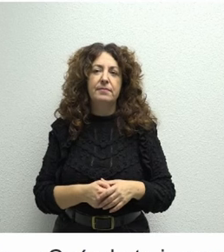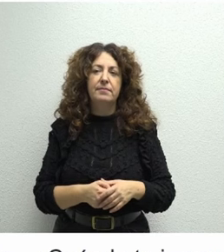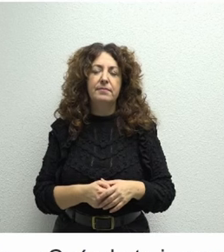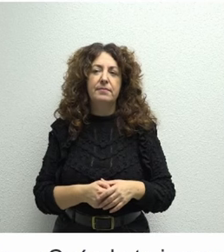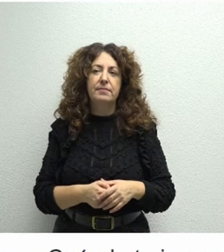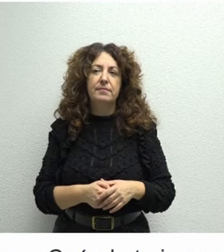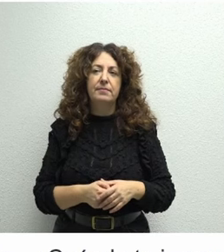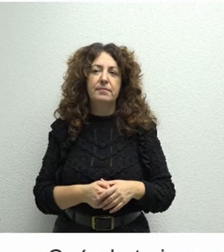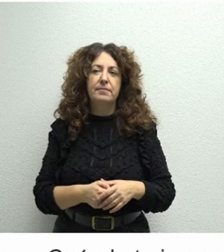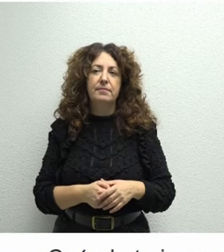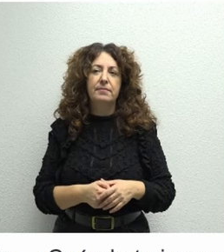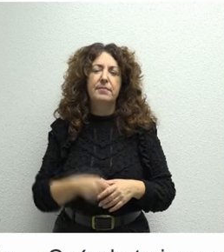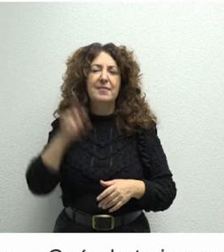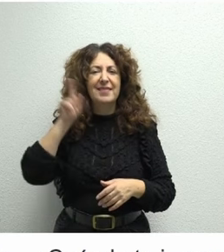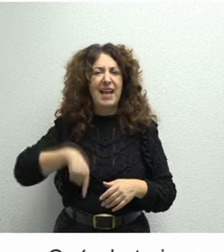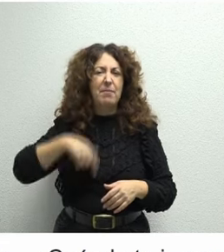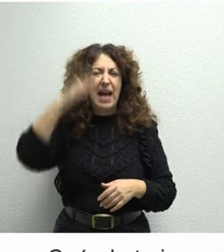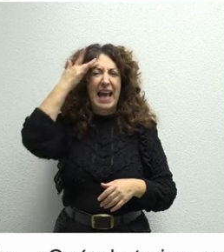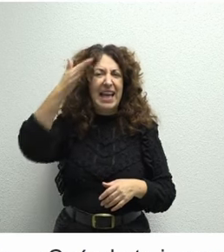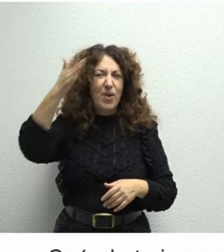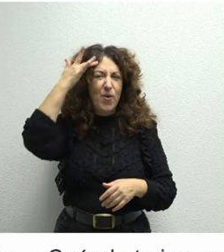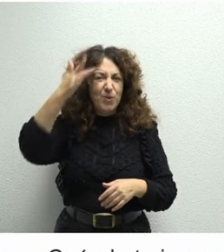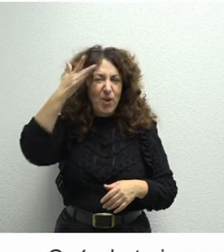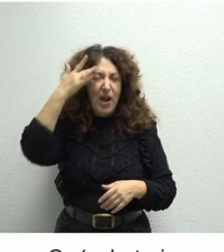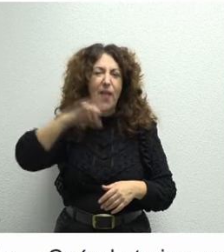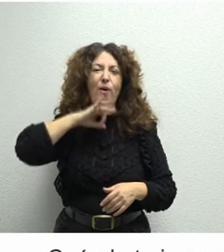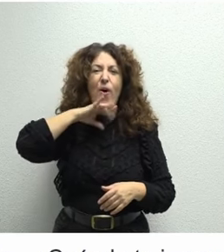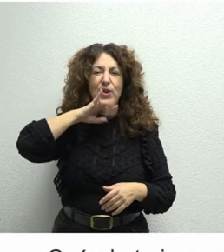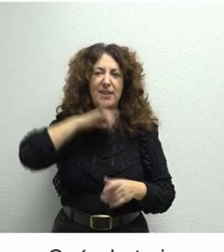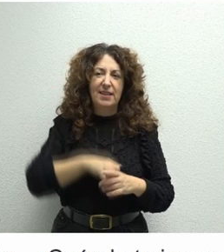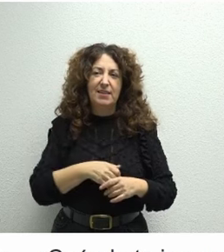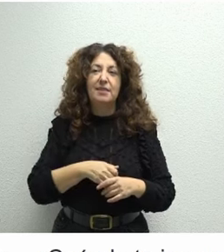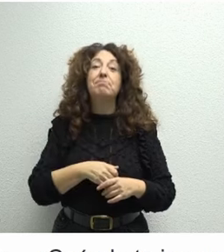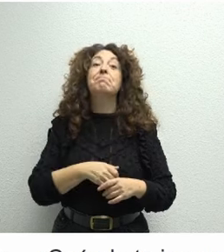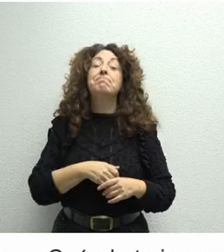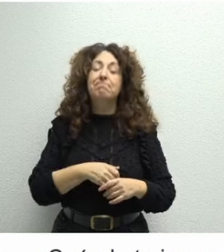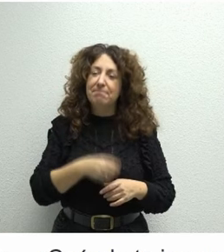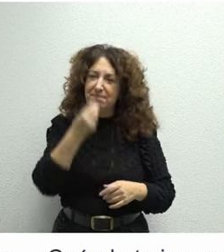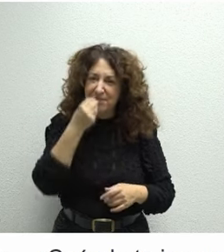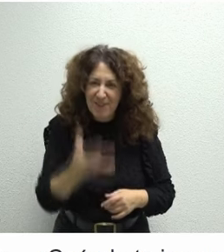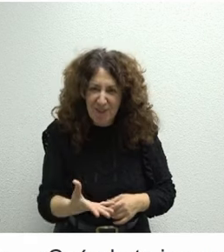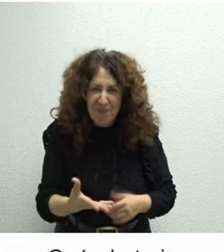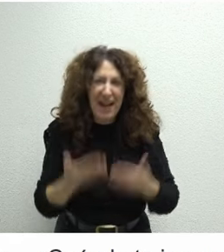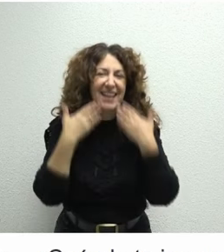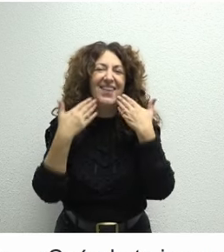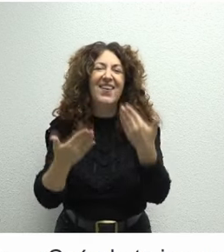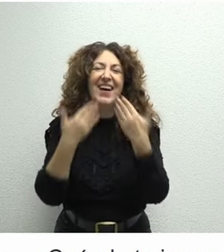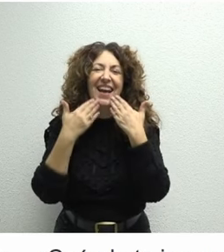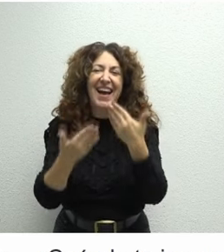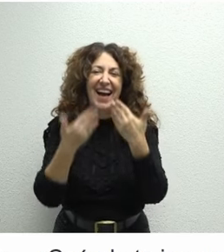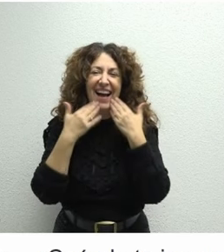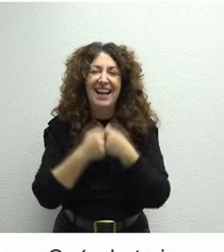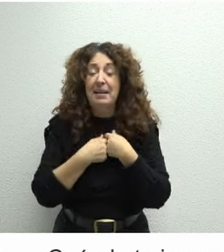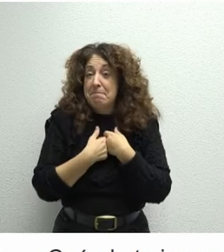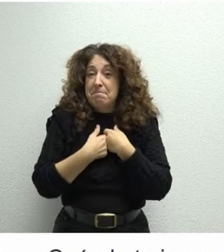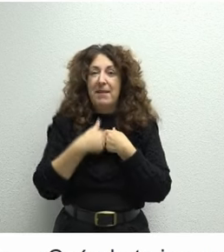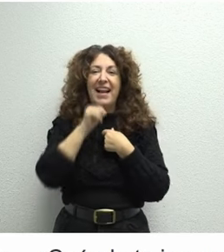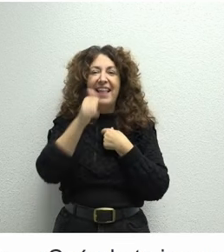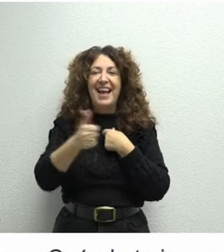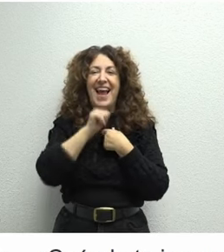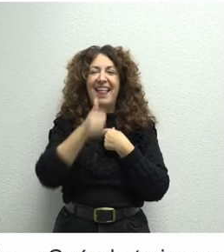muy ilusionado y contento estupendo Pedro Pues muchísimas gracias pues de